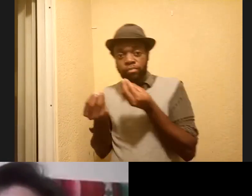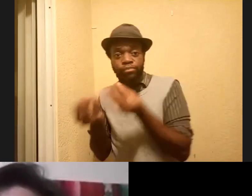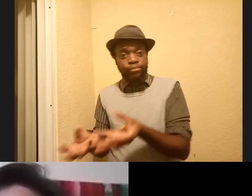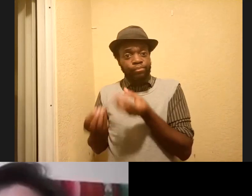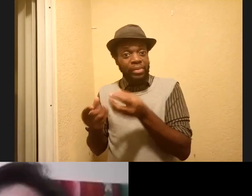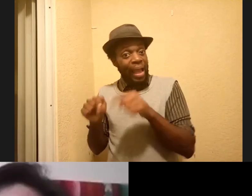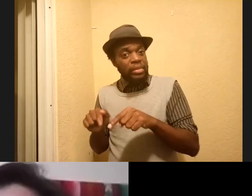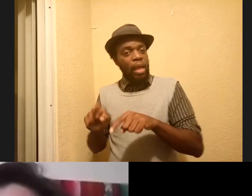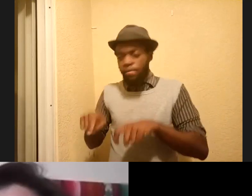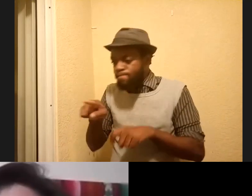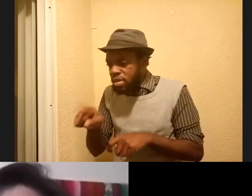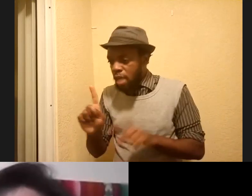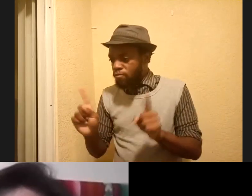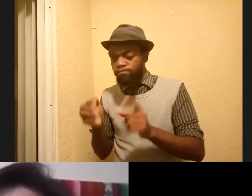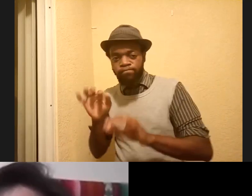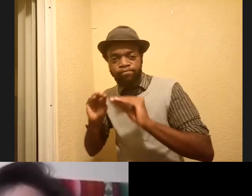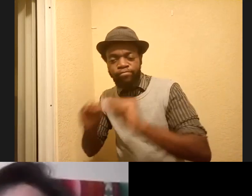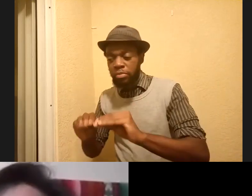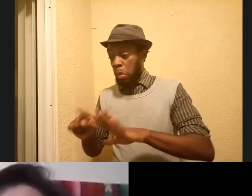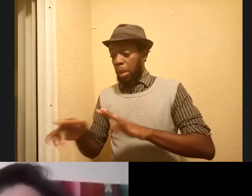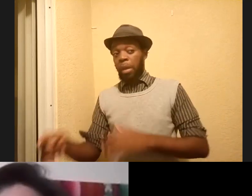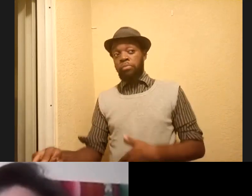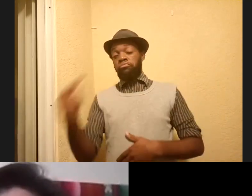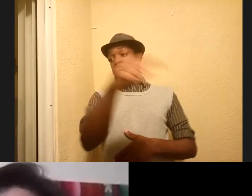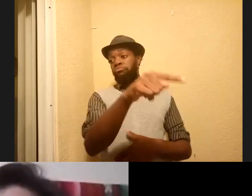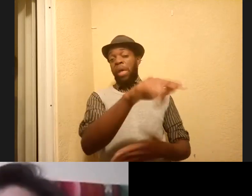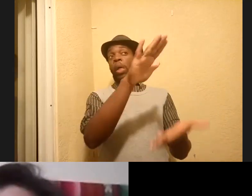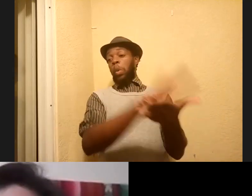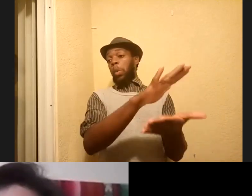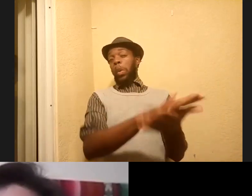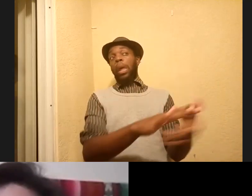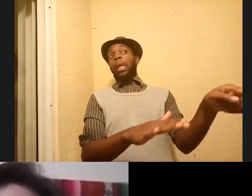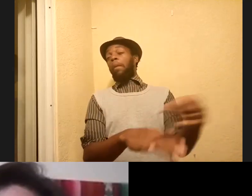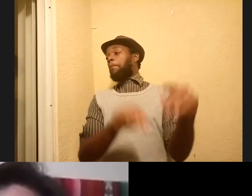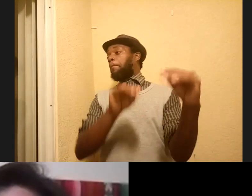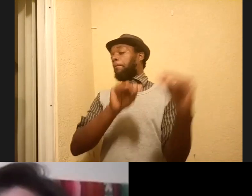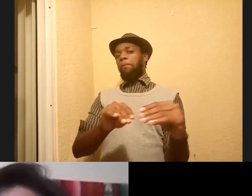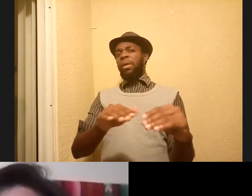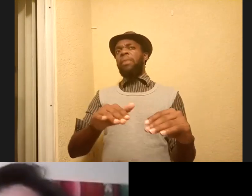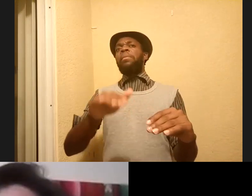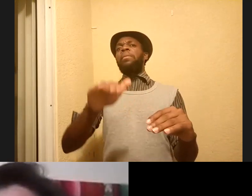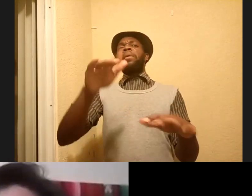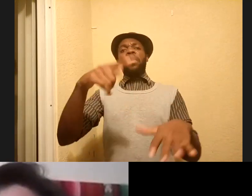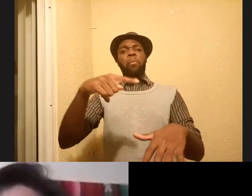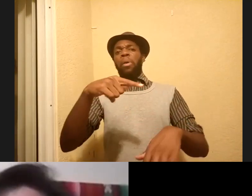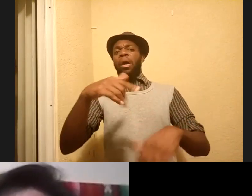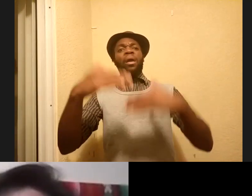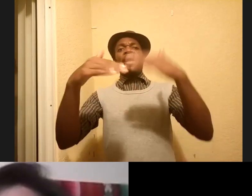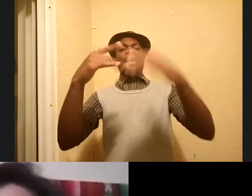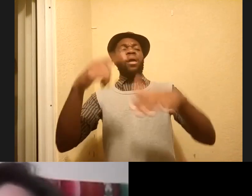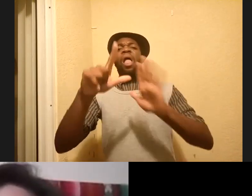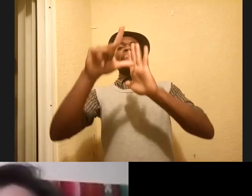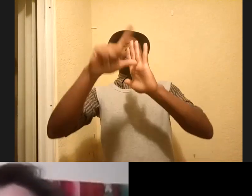partir, no esperar que la educación sexual se los dé en los niveles de escolaridad. Recuerden que